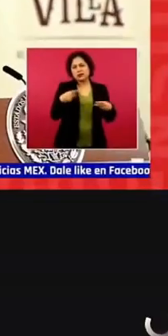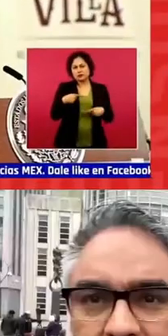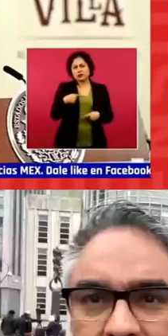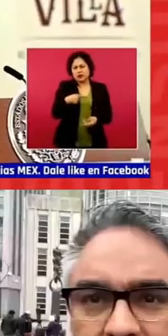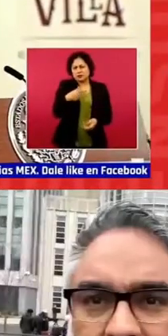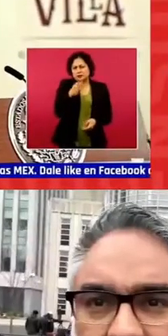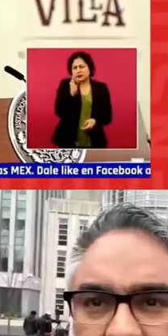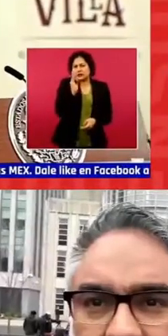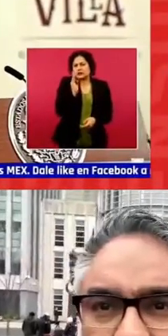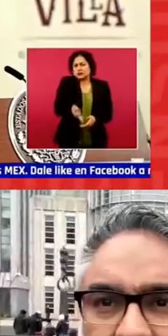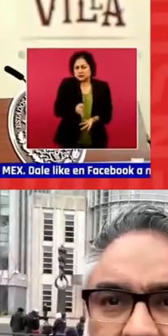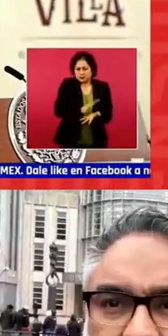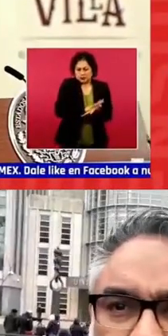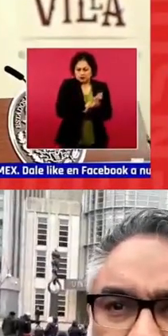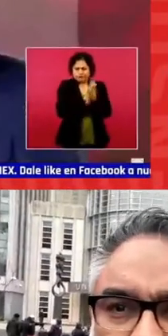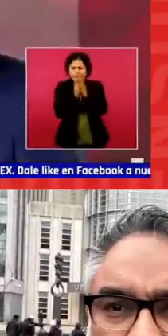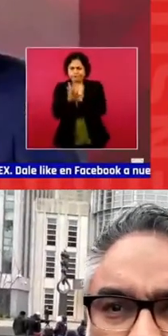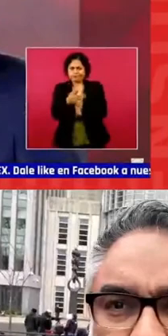transformación.